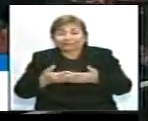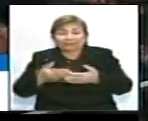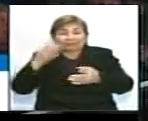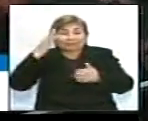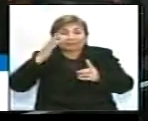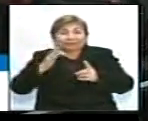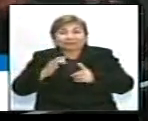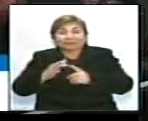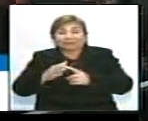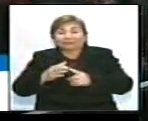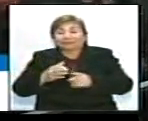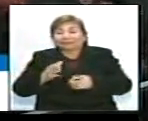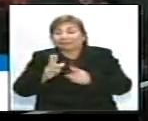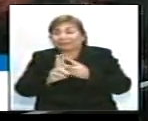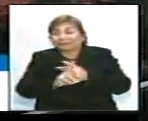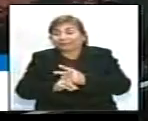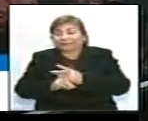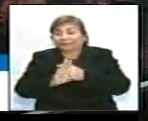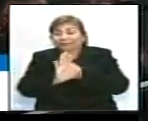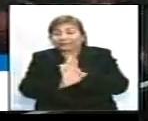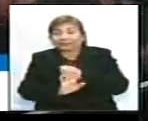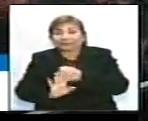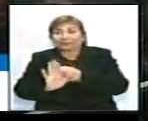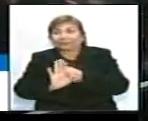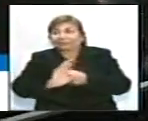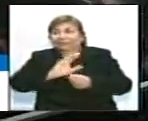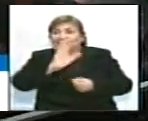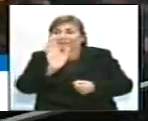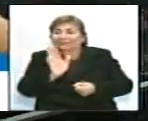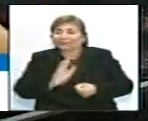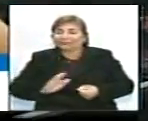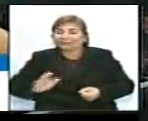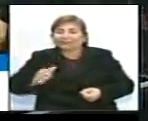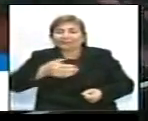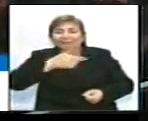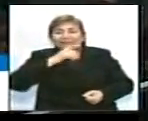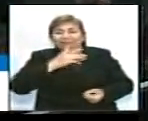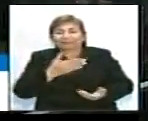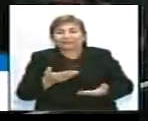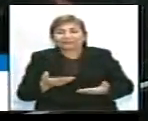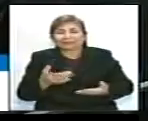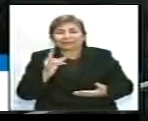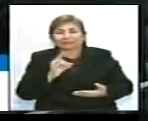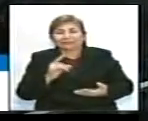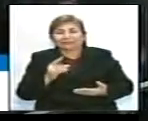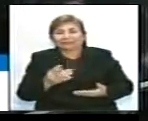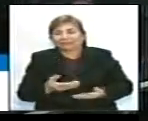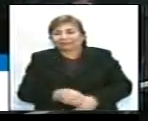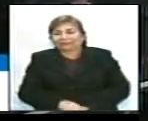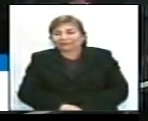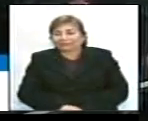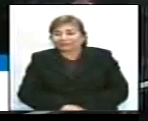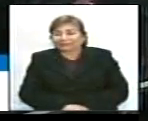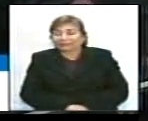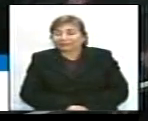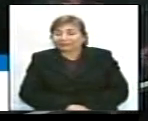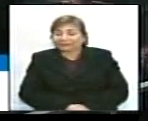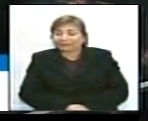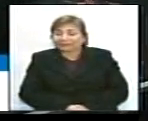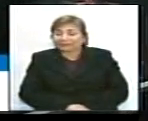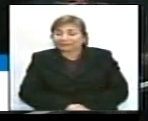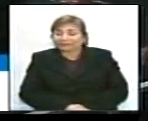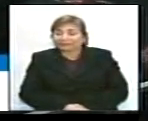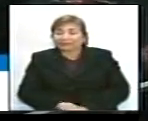de protección de cabeceras de cuencas y de recarga de acuíferos con el uso de especies nativas que nos